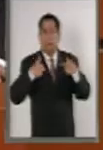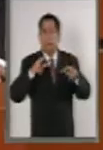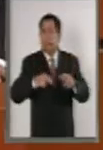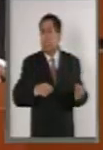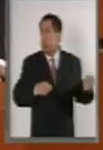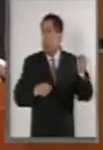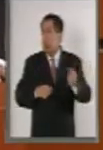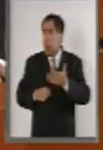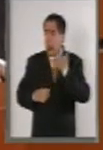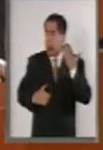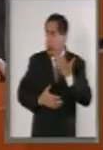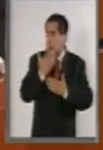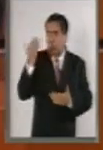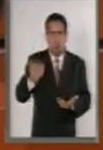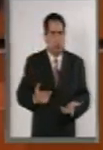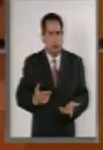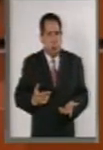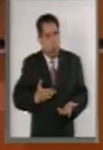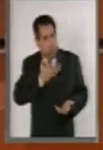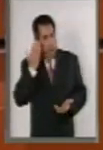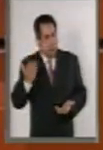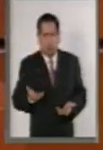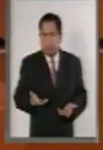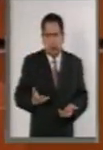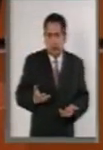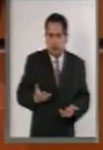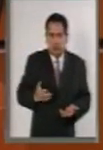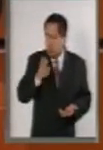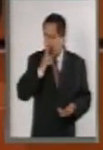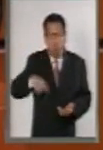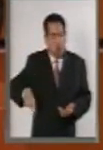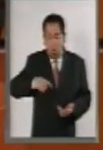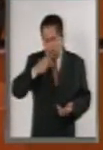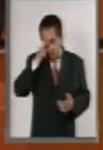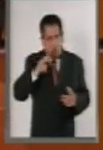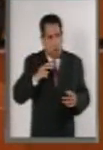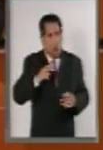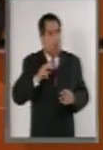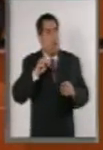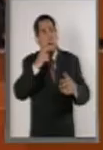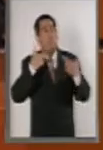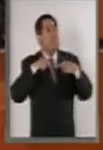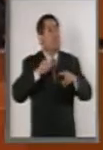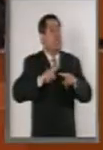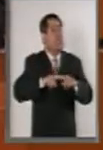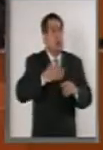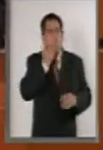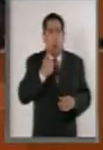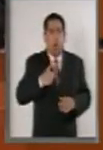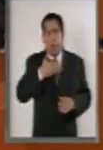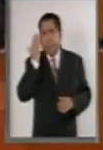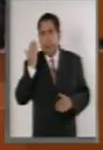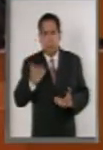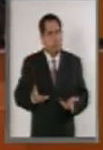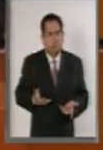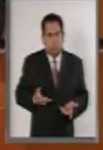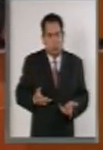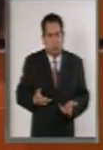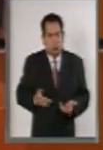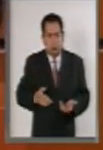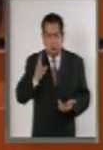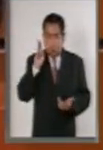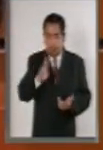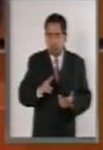El Estado mexicano no puede estar sin representante allá en Estados Unidos. Sí es una